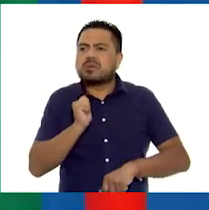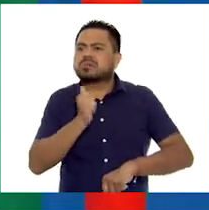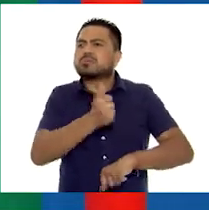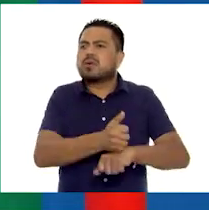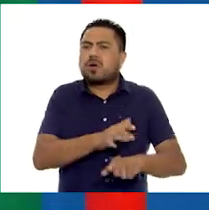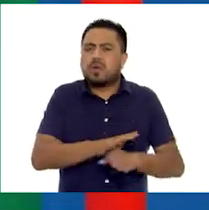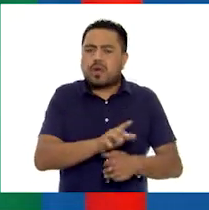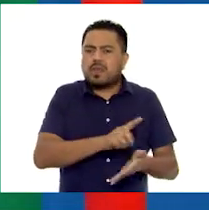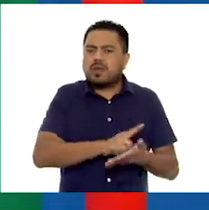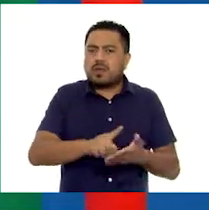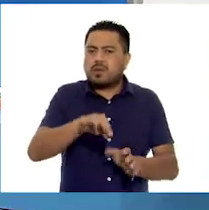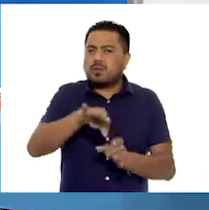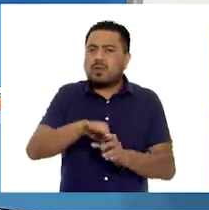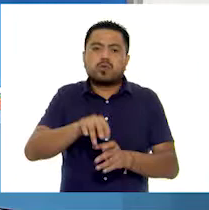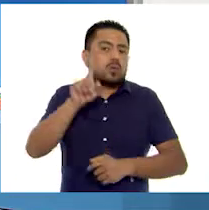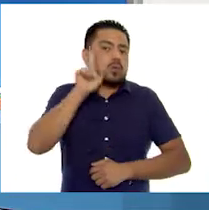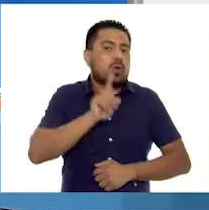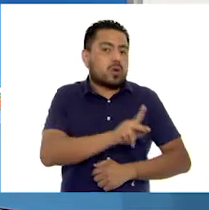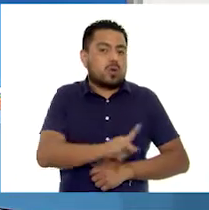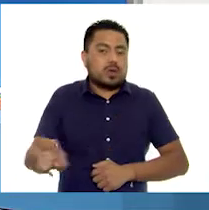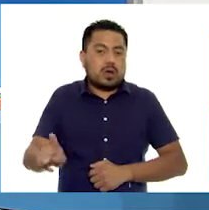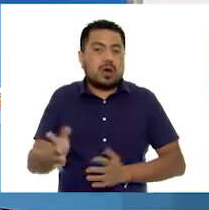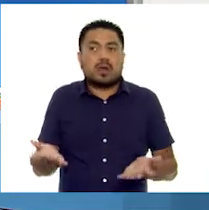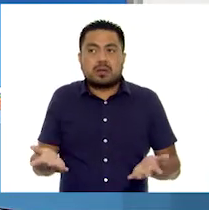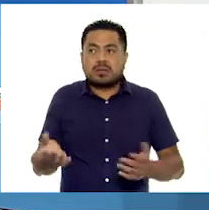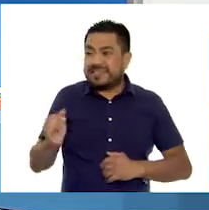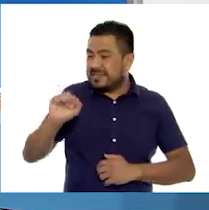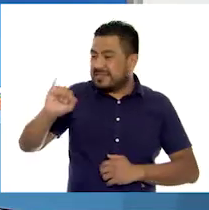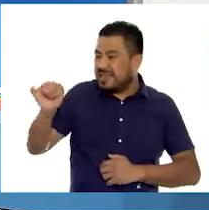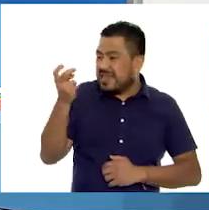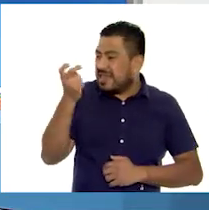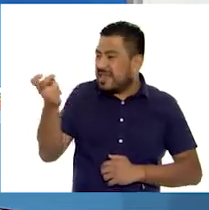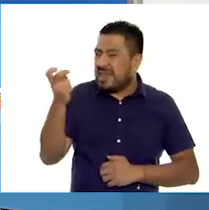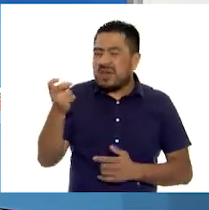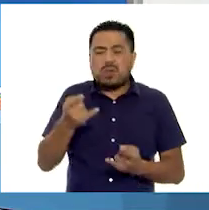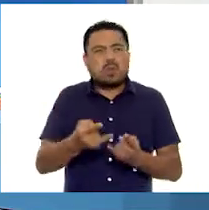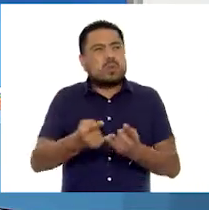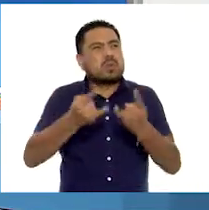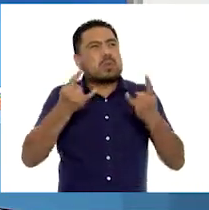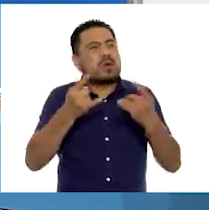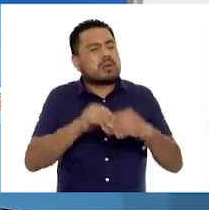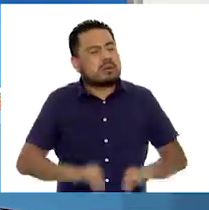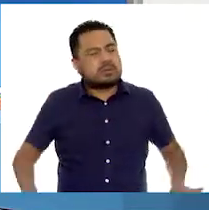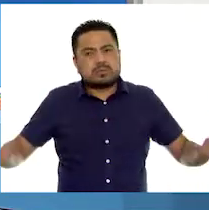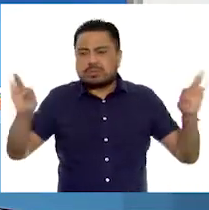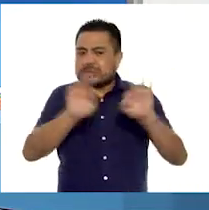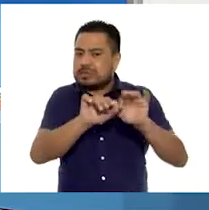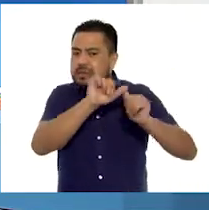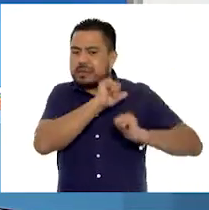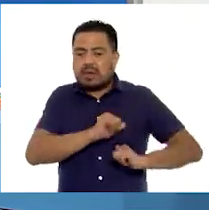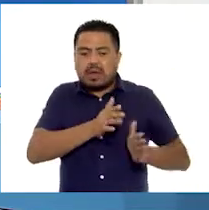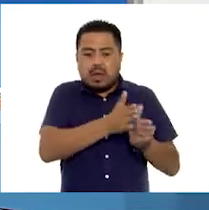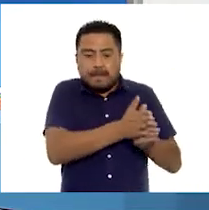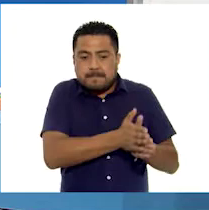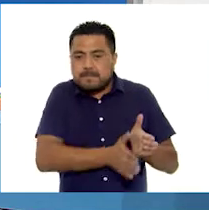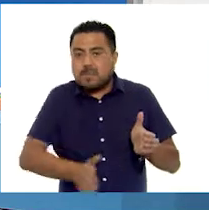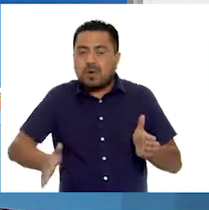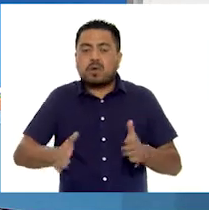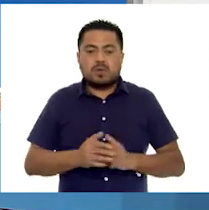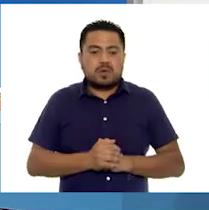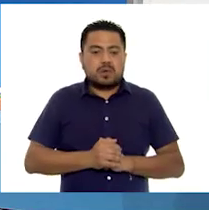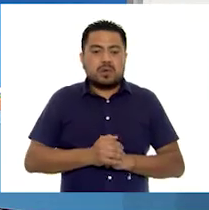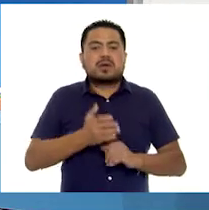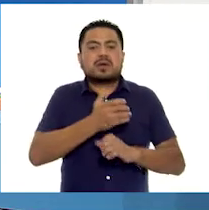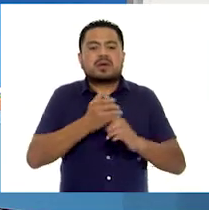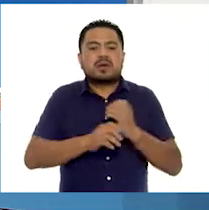el derecho al voto de la mujer y ese es un acontecimiento importantísimo de este periodo una de